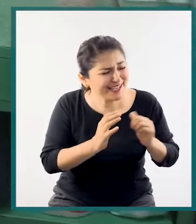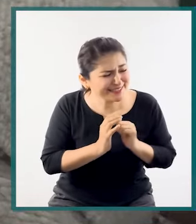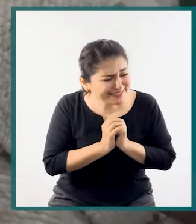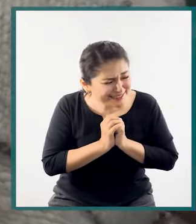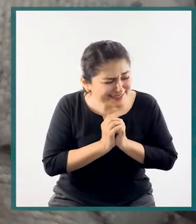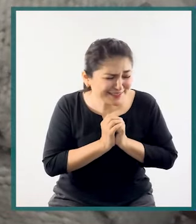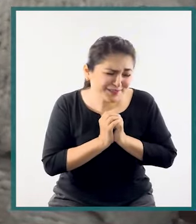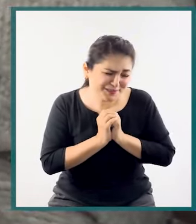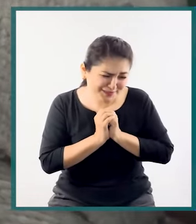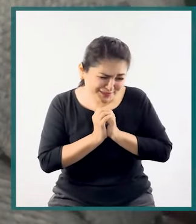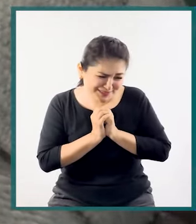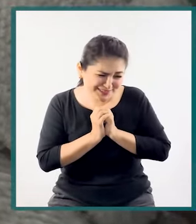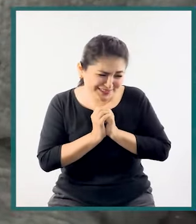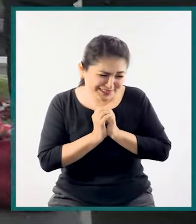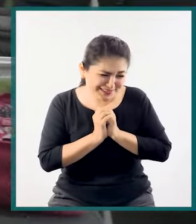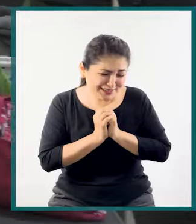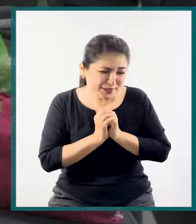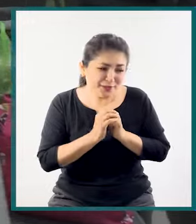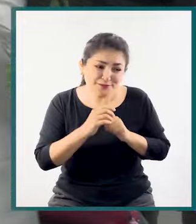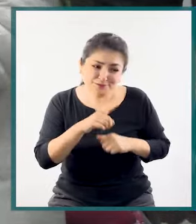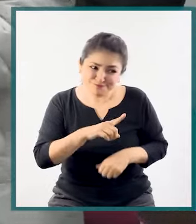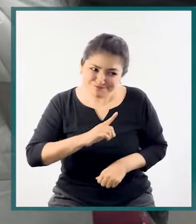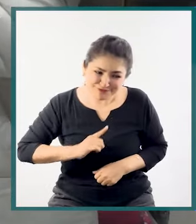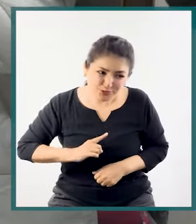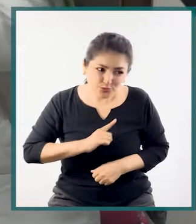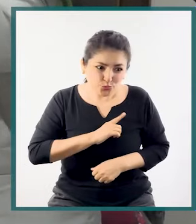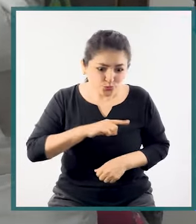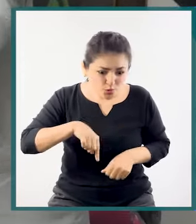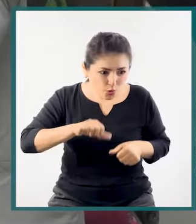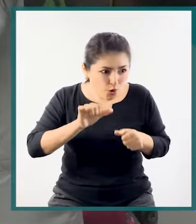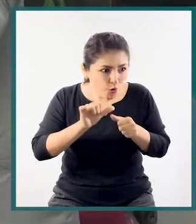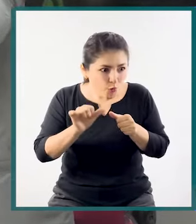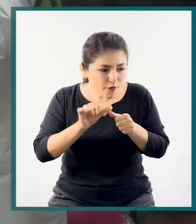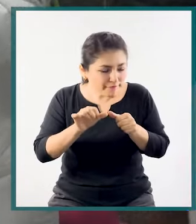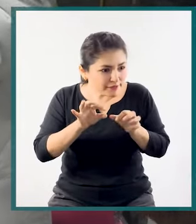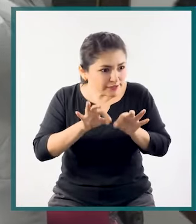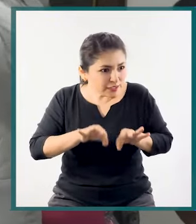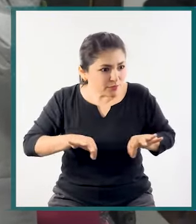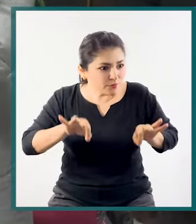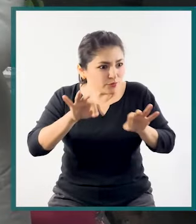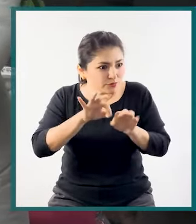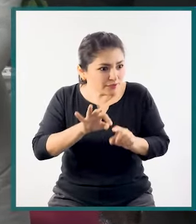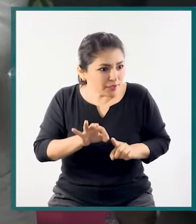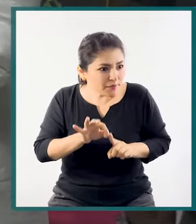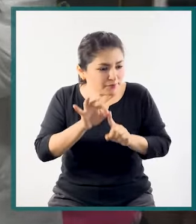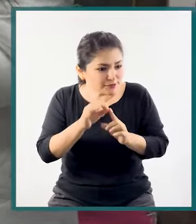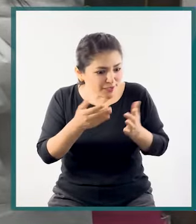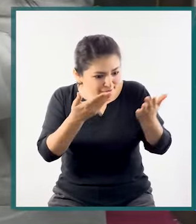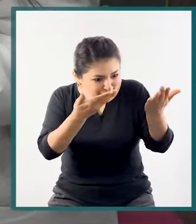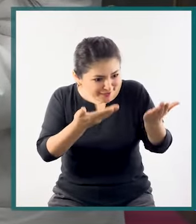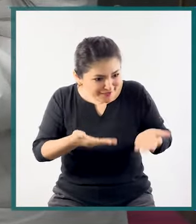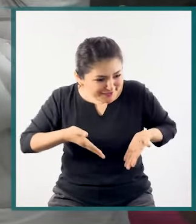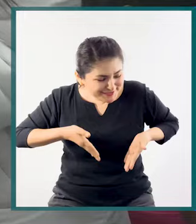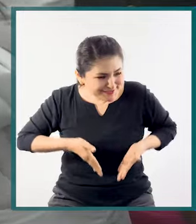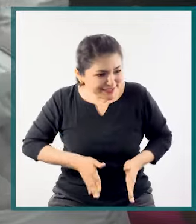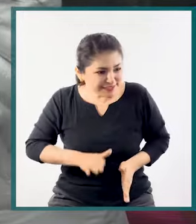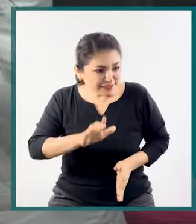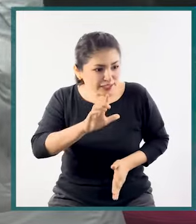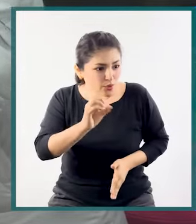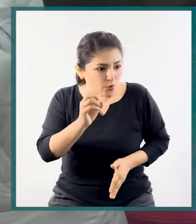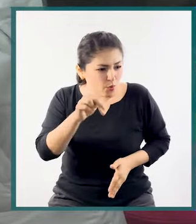¡Felicidades! ¡Ay, qué orgullo! Justo en una fecha tan importante ha nacido Loan